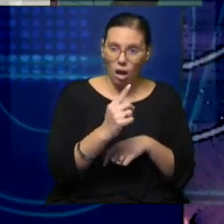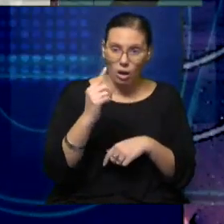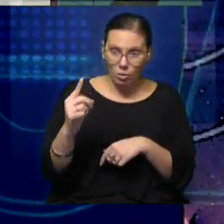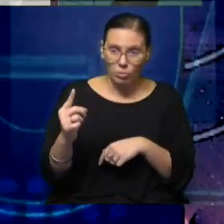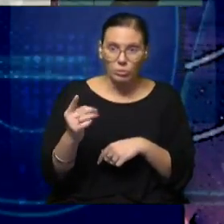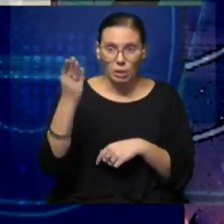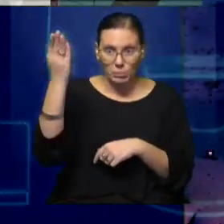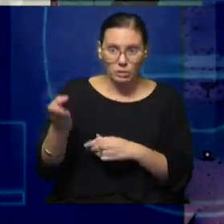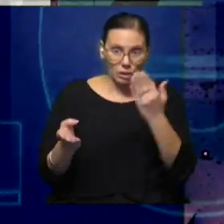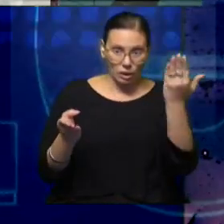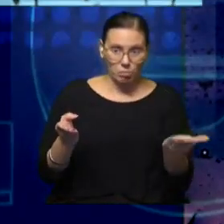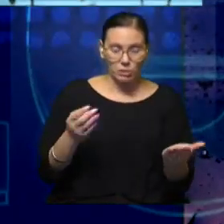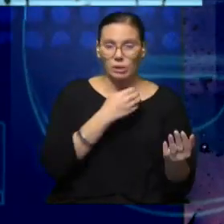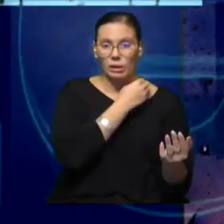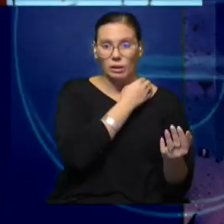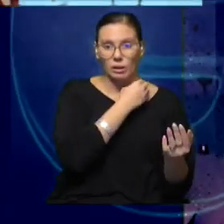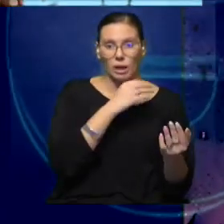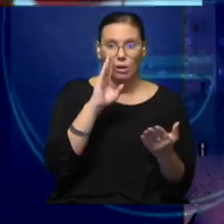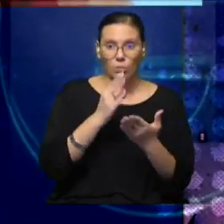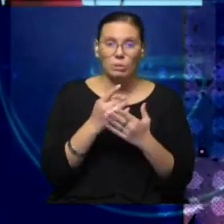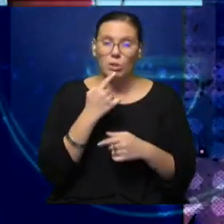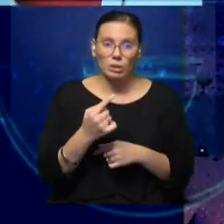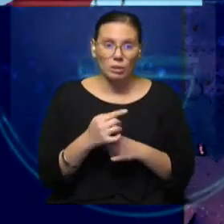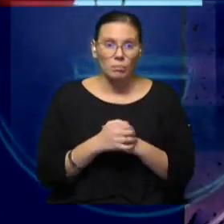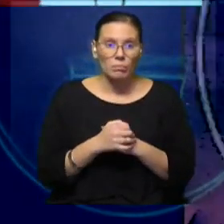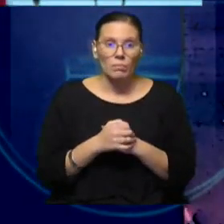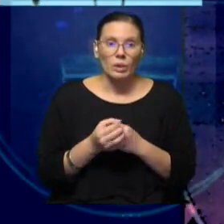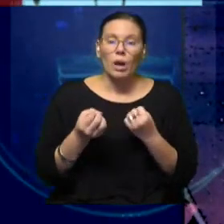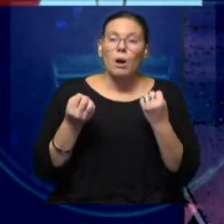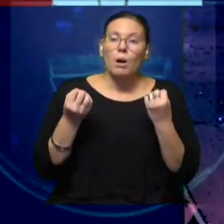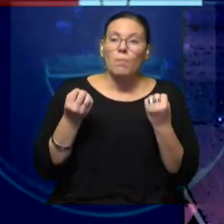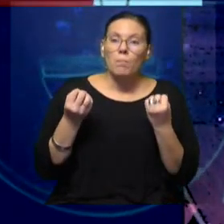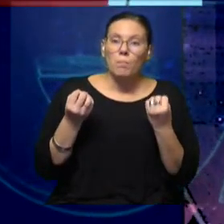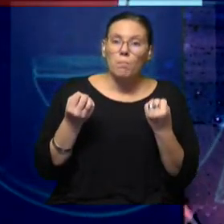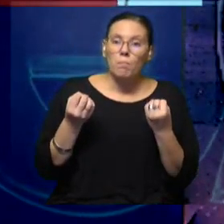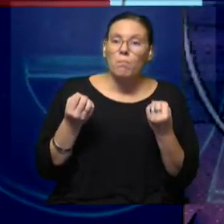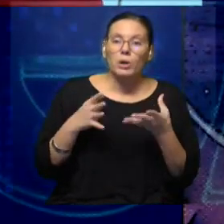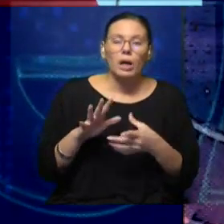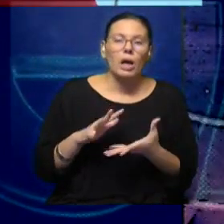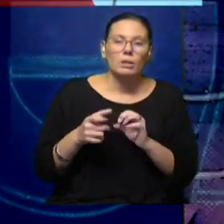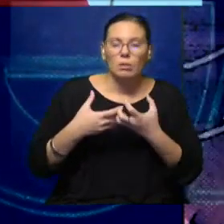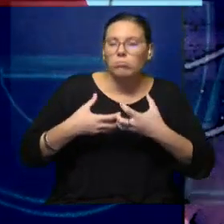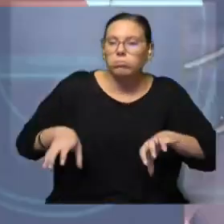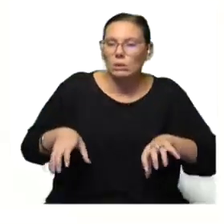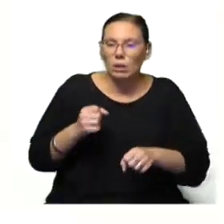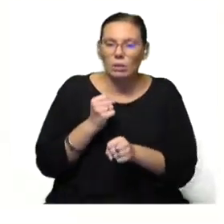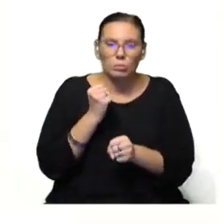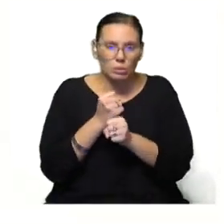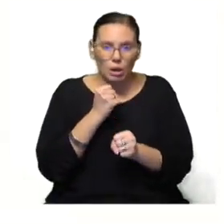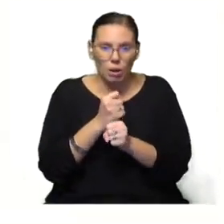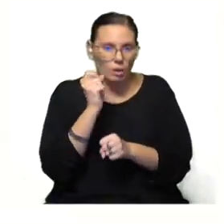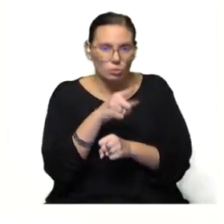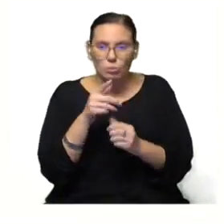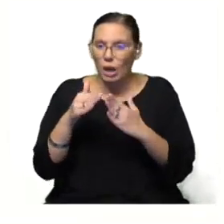un personaje, por lo que dicen. Sí, al final, eso llamó la atención. ¿Por qué lo hicieron así? Porque... Así cada una trabajaba desde su